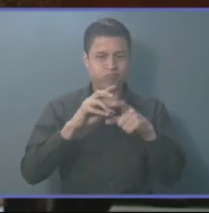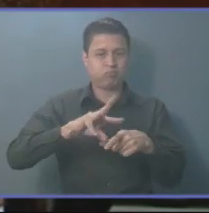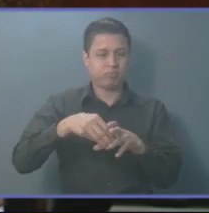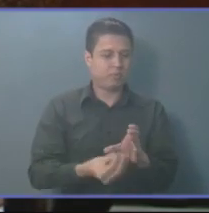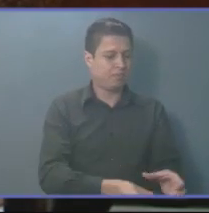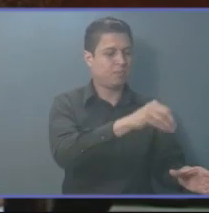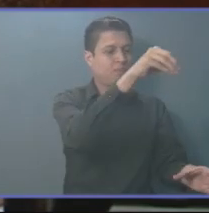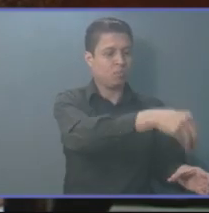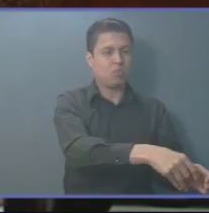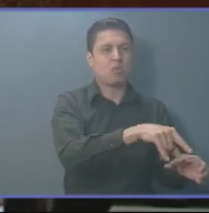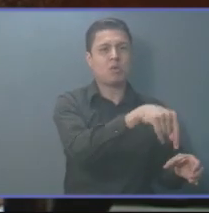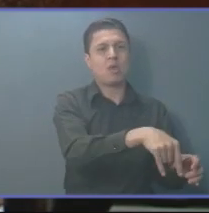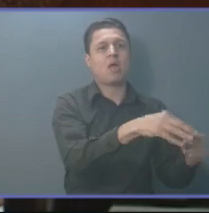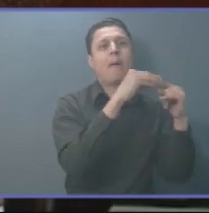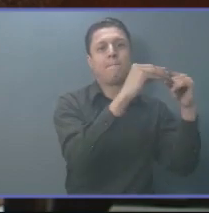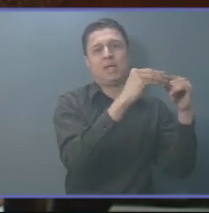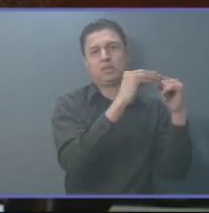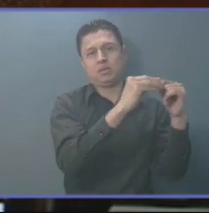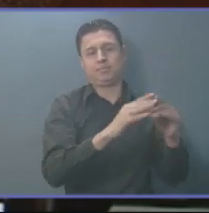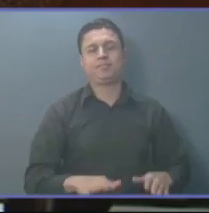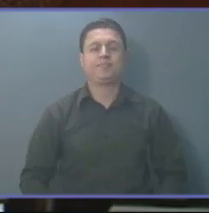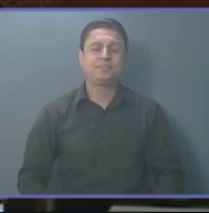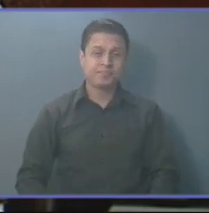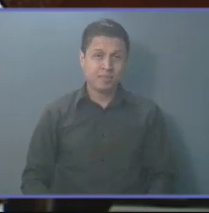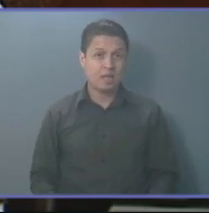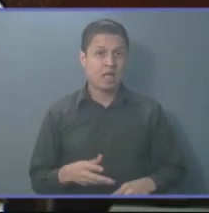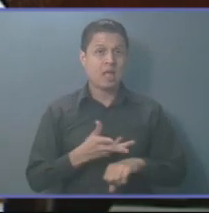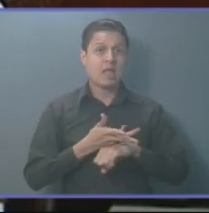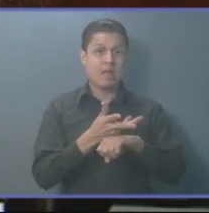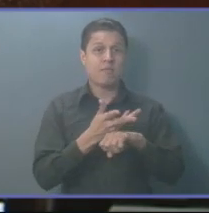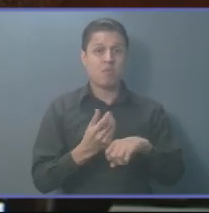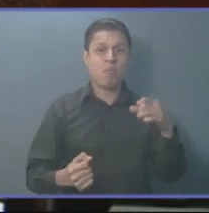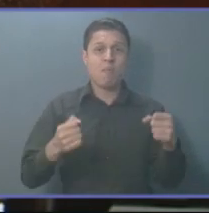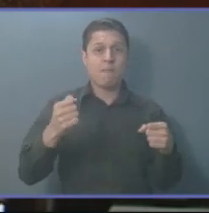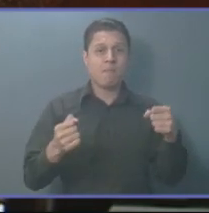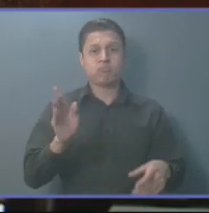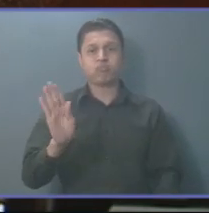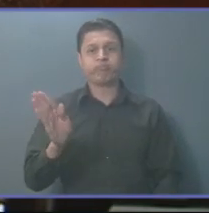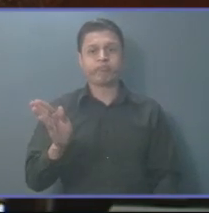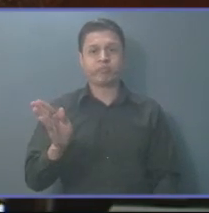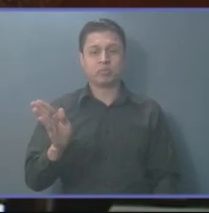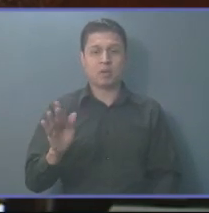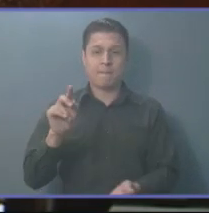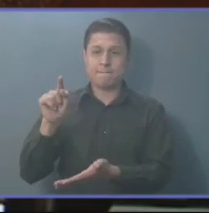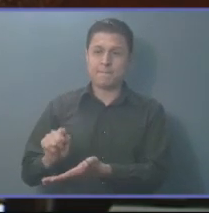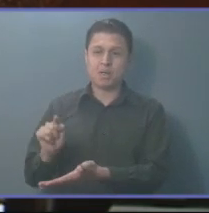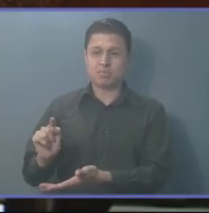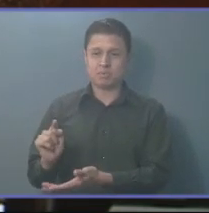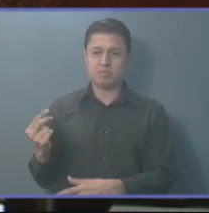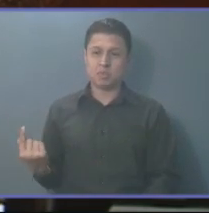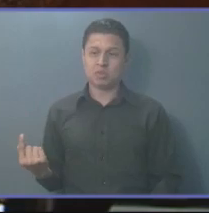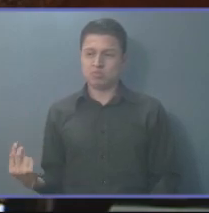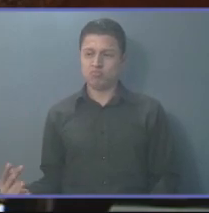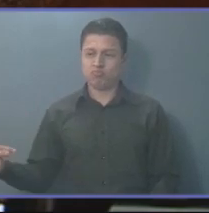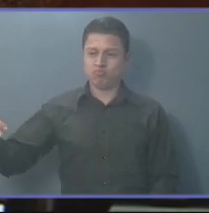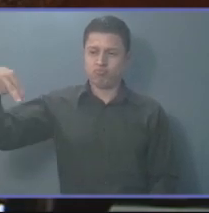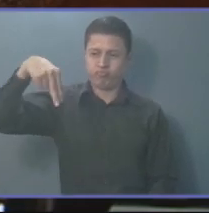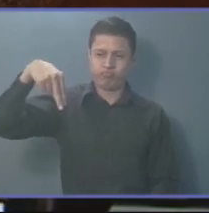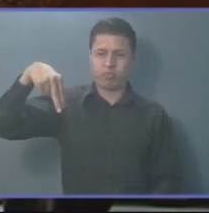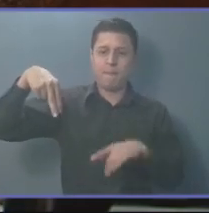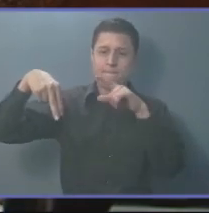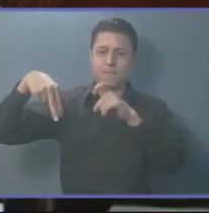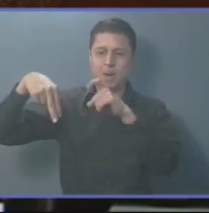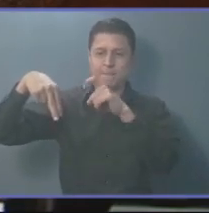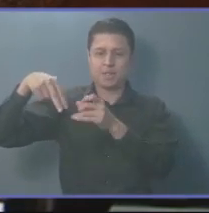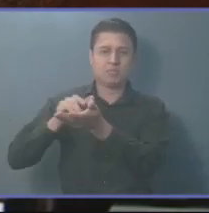disposición alcohol gel para todos los usuarios del transporte a través de dispensadores que se ubicarán en las entradas y salidas habilitadas del